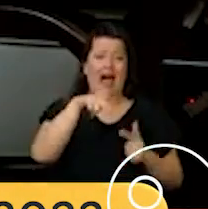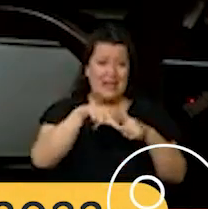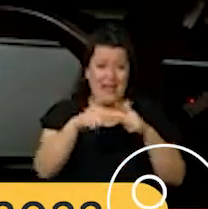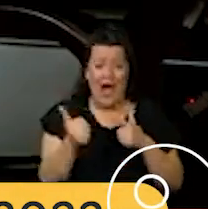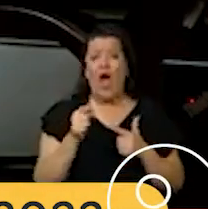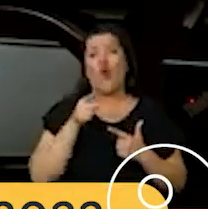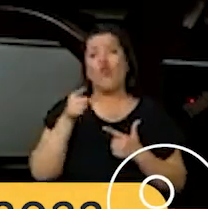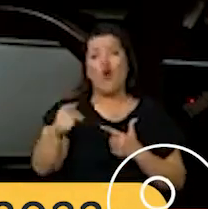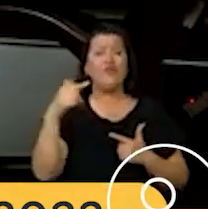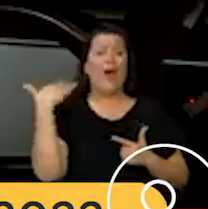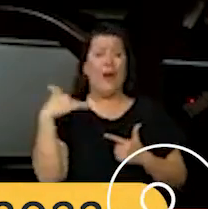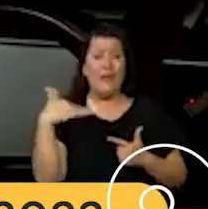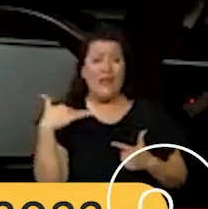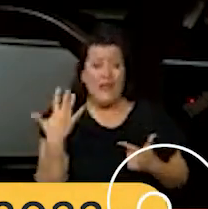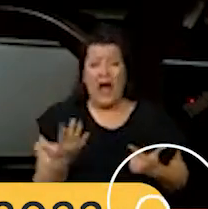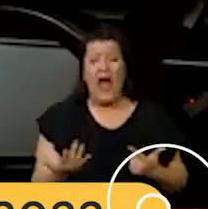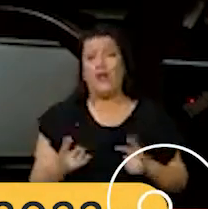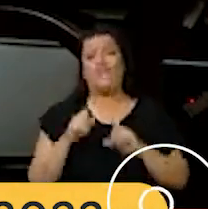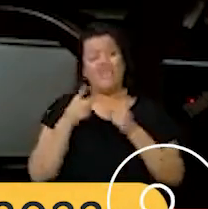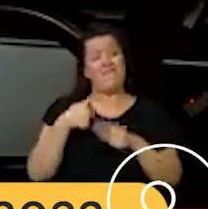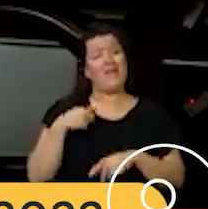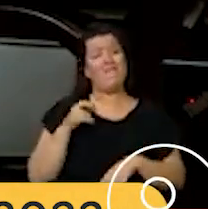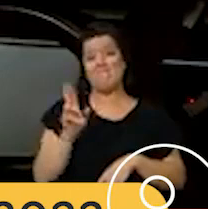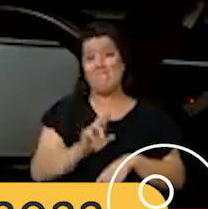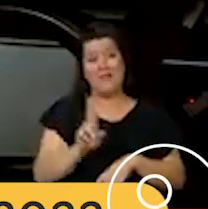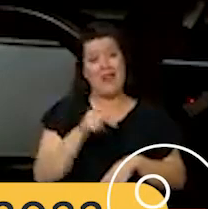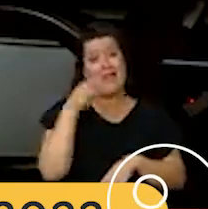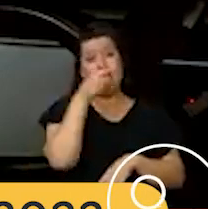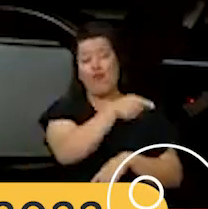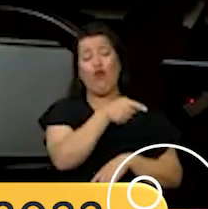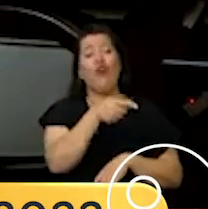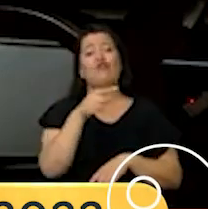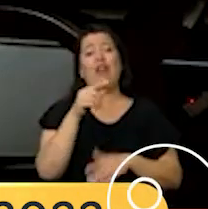Vidal, planteo esta cuestión de privilegio contra el diputado